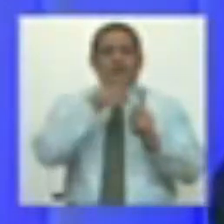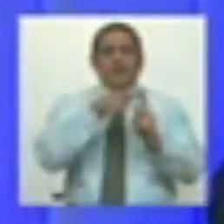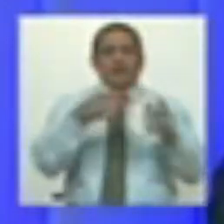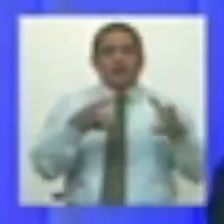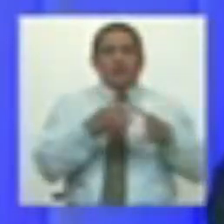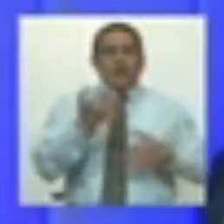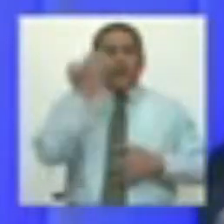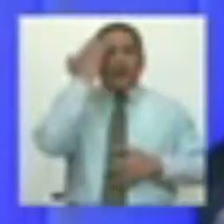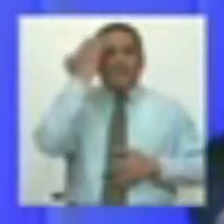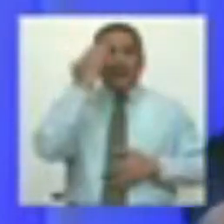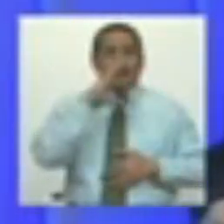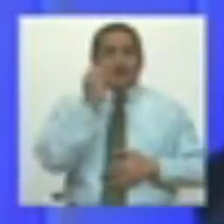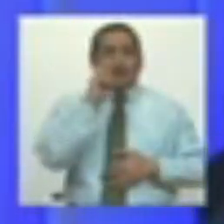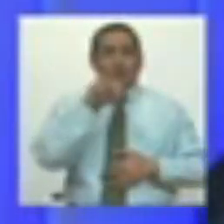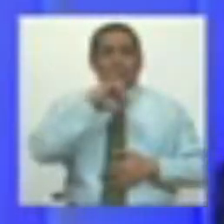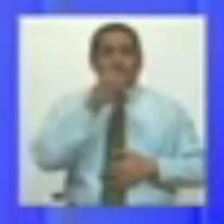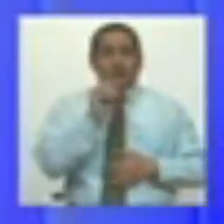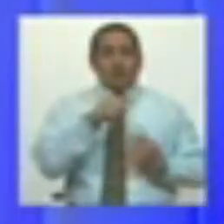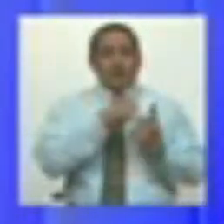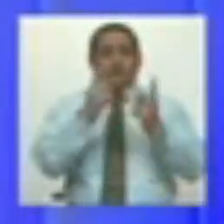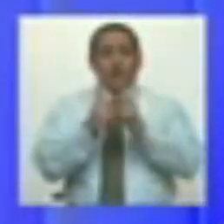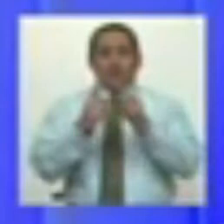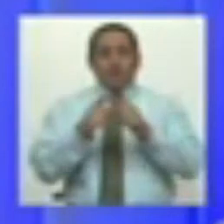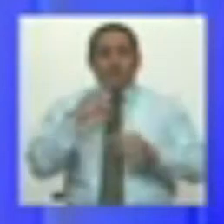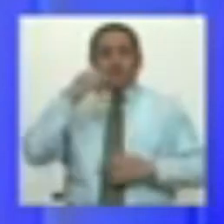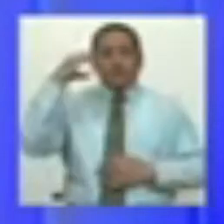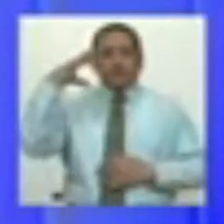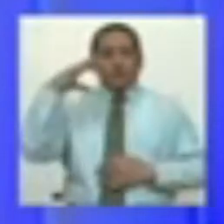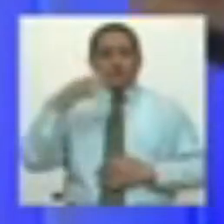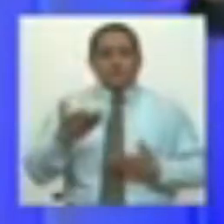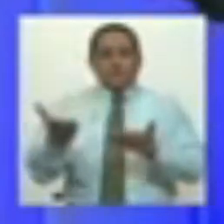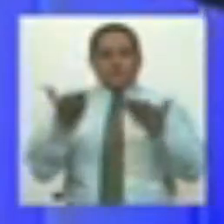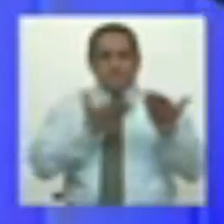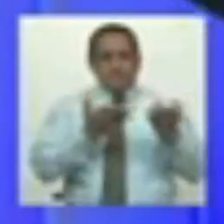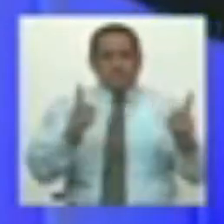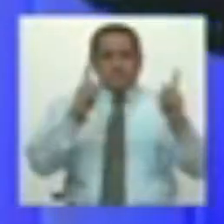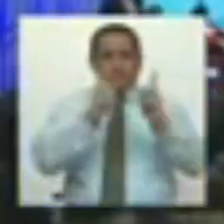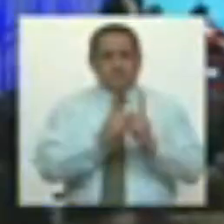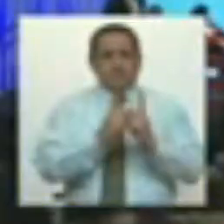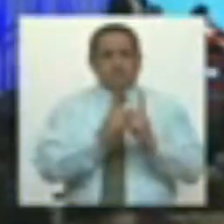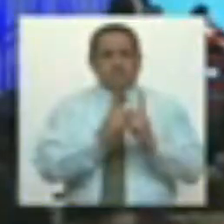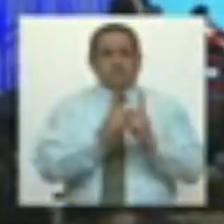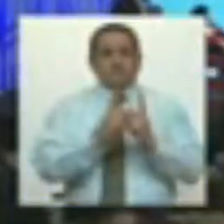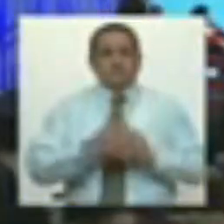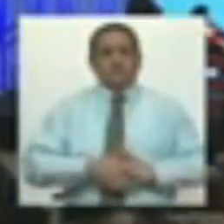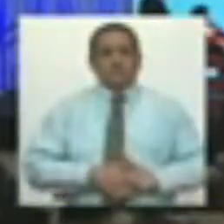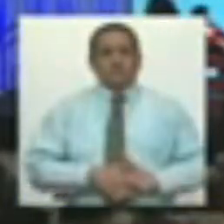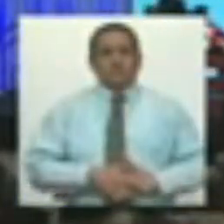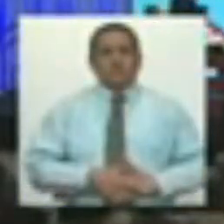partido aprista peruano y el partido solidaridad nacional en el candidato del partido aprista por favor